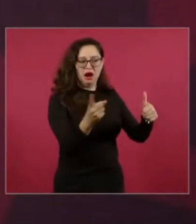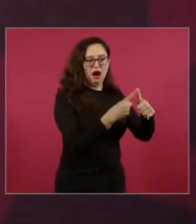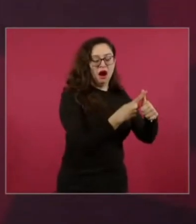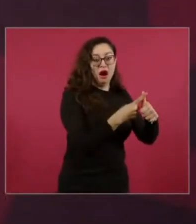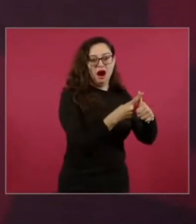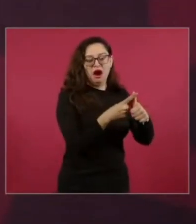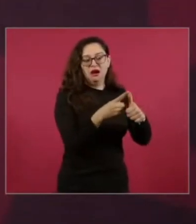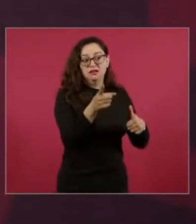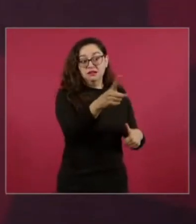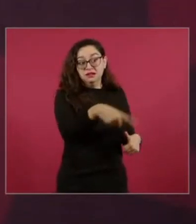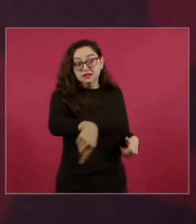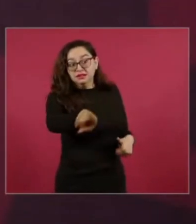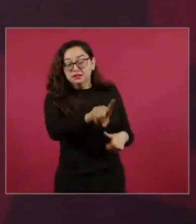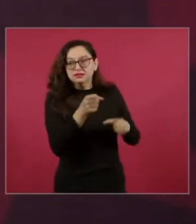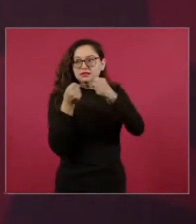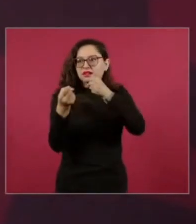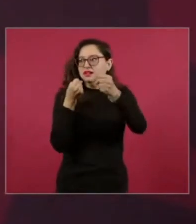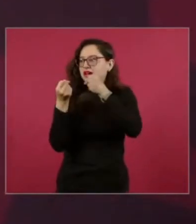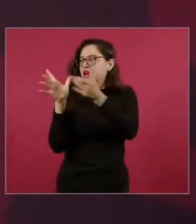año